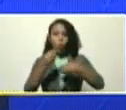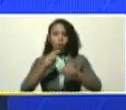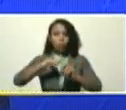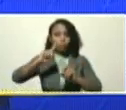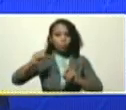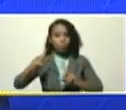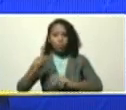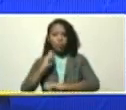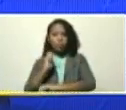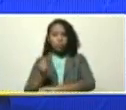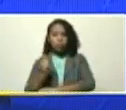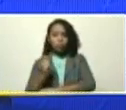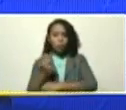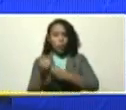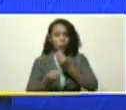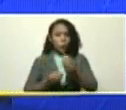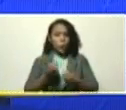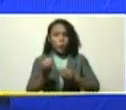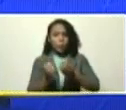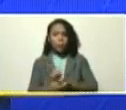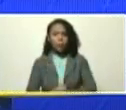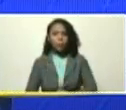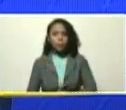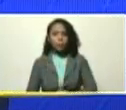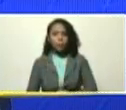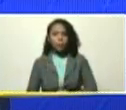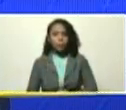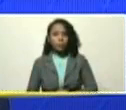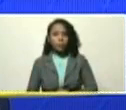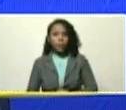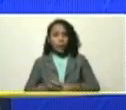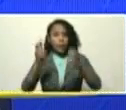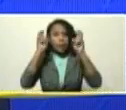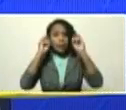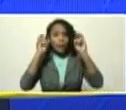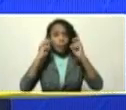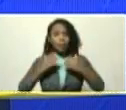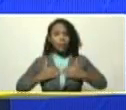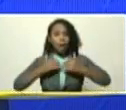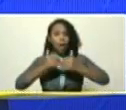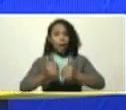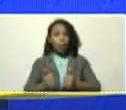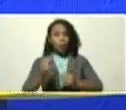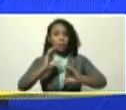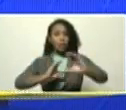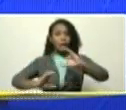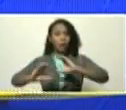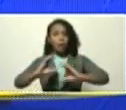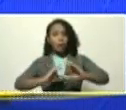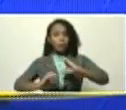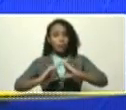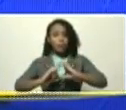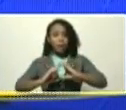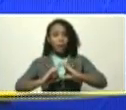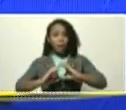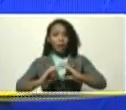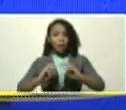energética, financiera, en el campo de la salud, de la ciencia, la innovación,